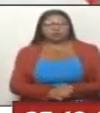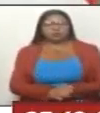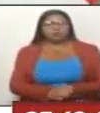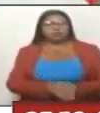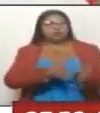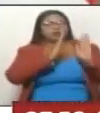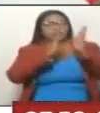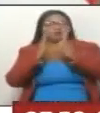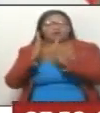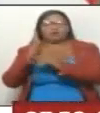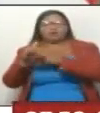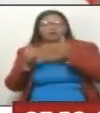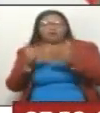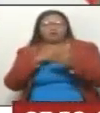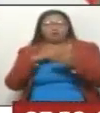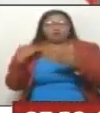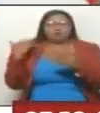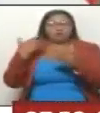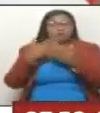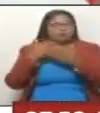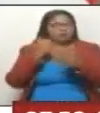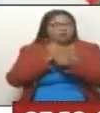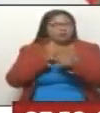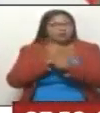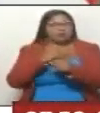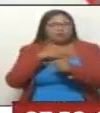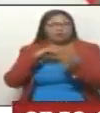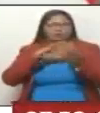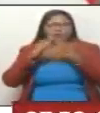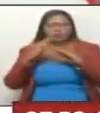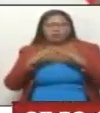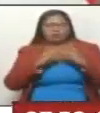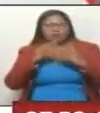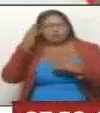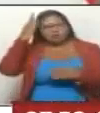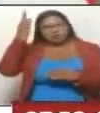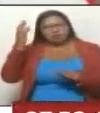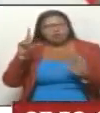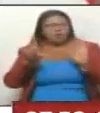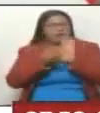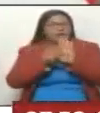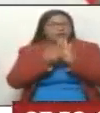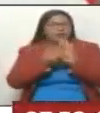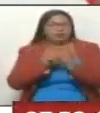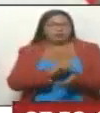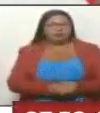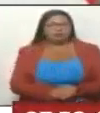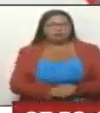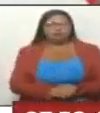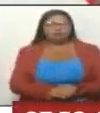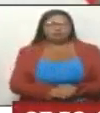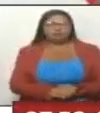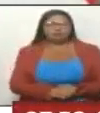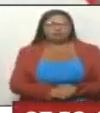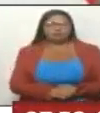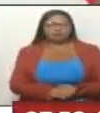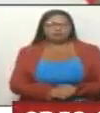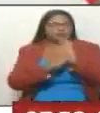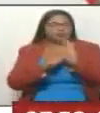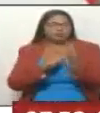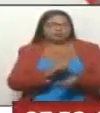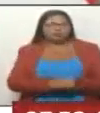de lo que ha venido trabajándose, las comunas, los consejos legislativos, esa nueva estructura del